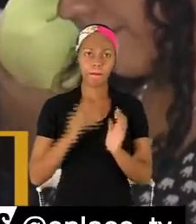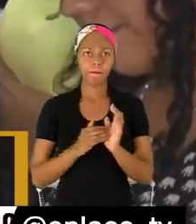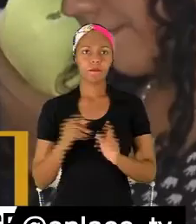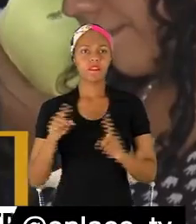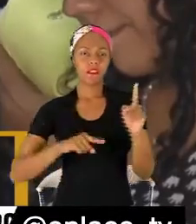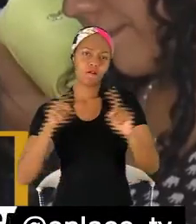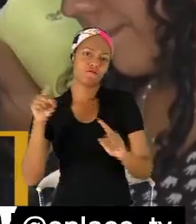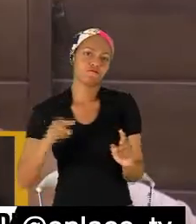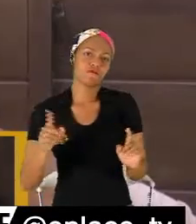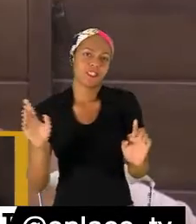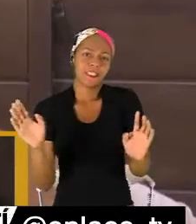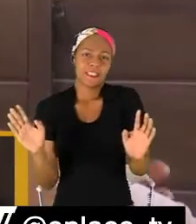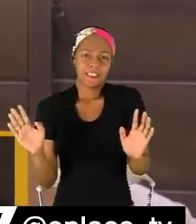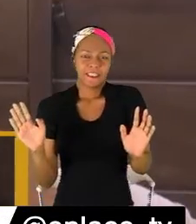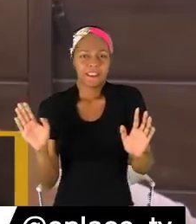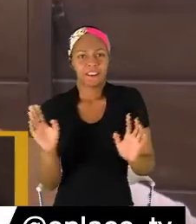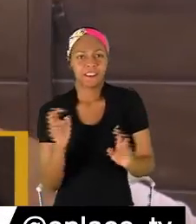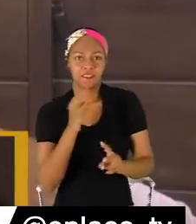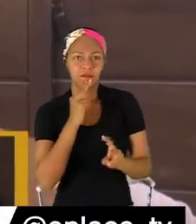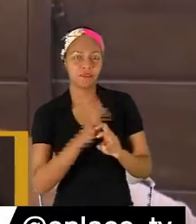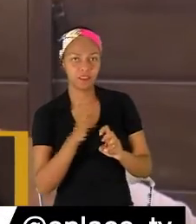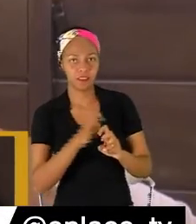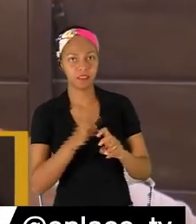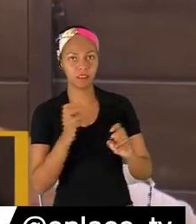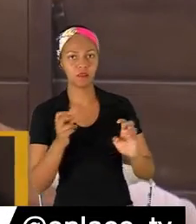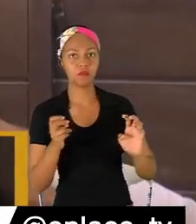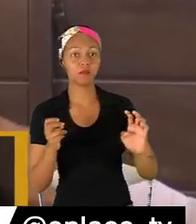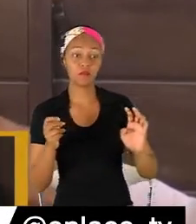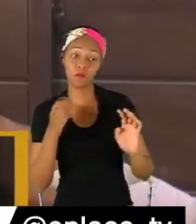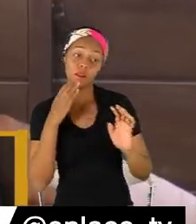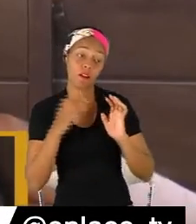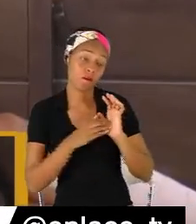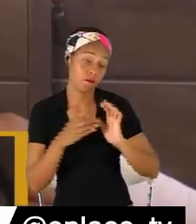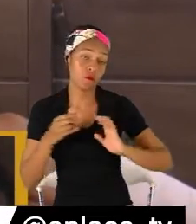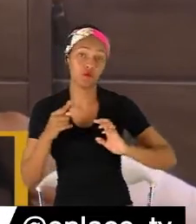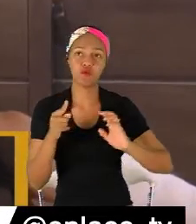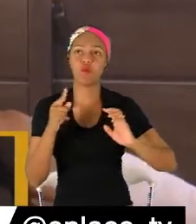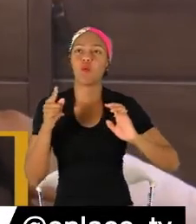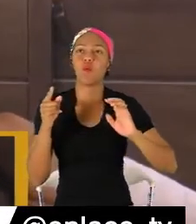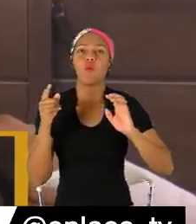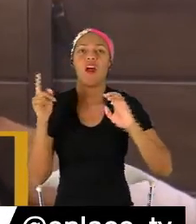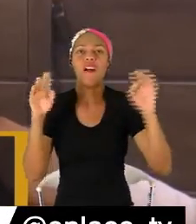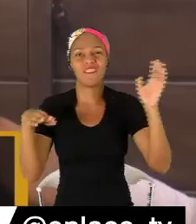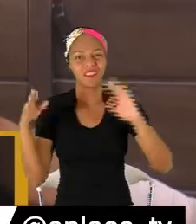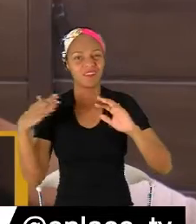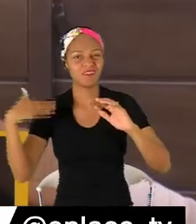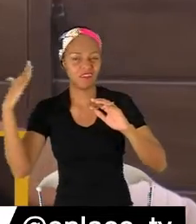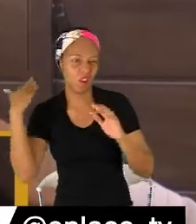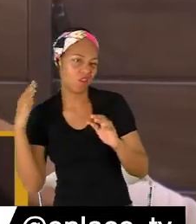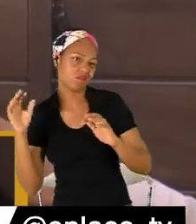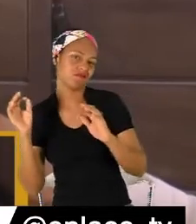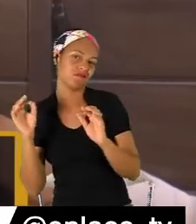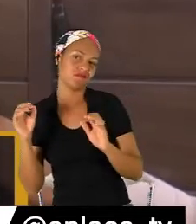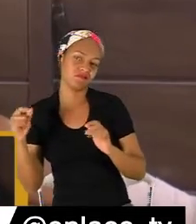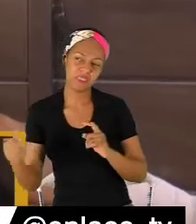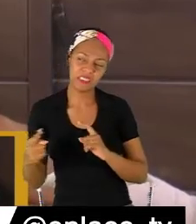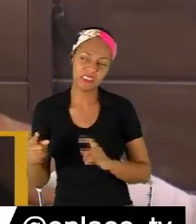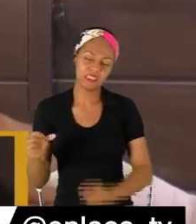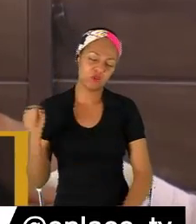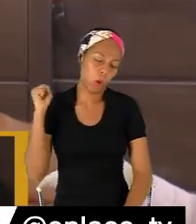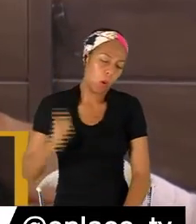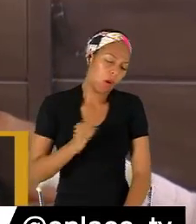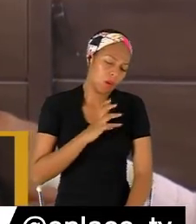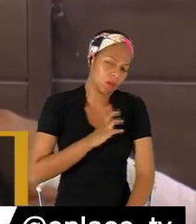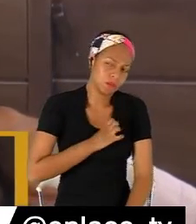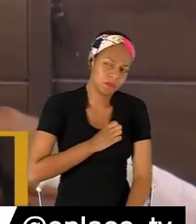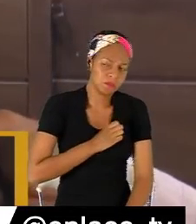o esas, depende de qué enfoque psicológico uno está hablando, como esas partes oscuras, esos baches, esas heridas. Entonces